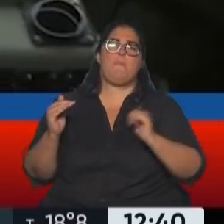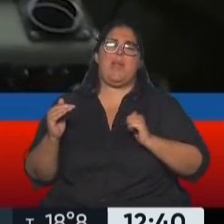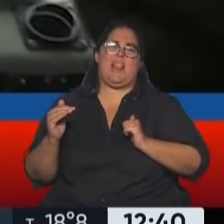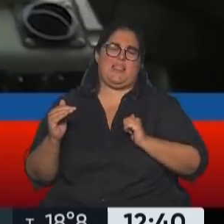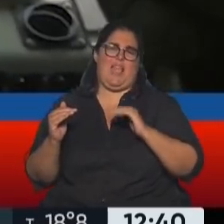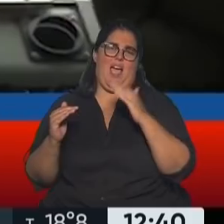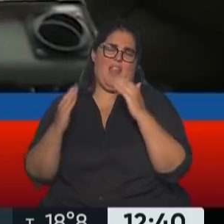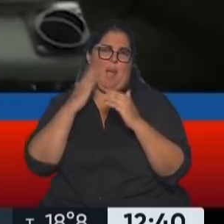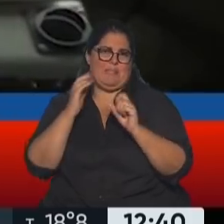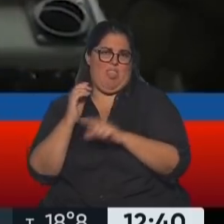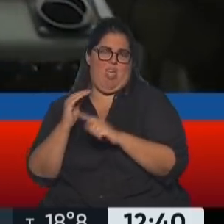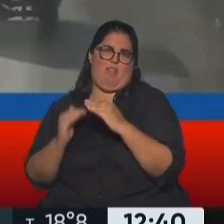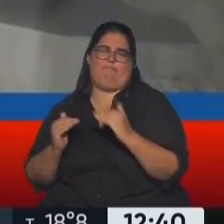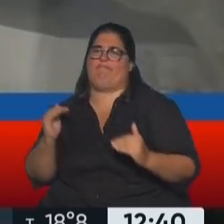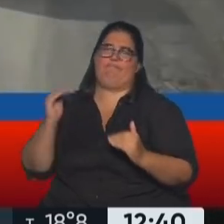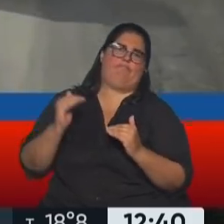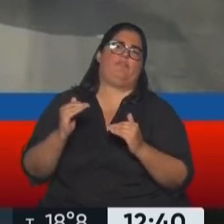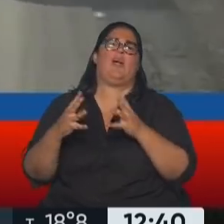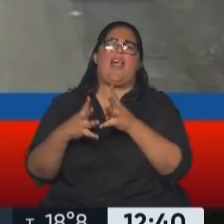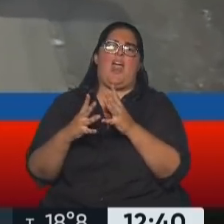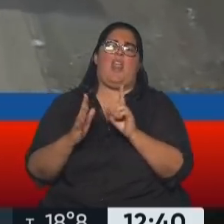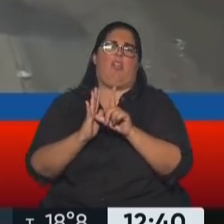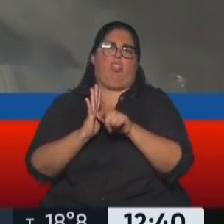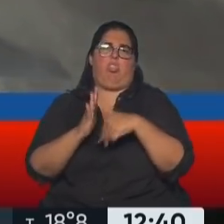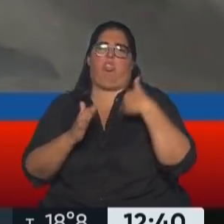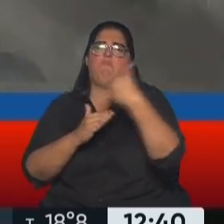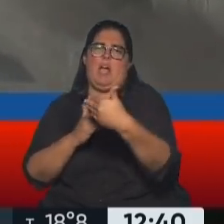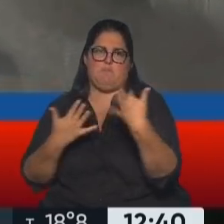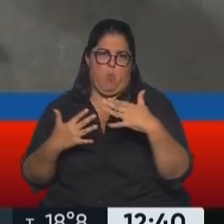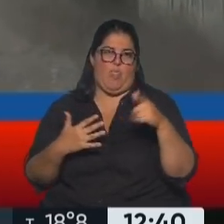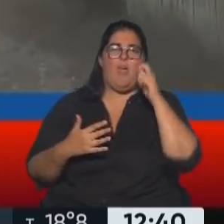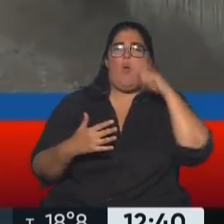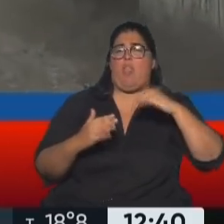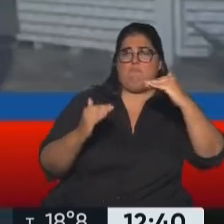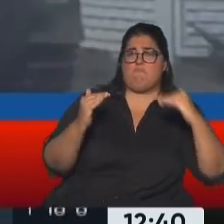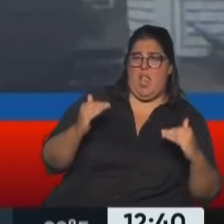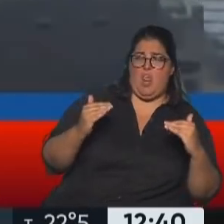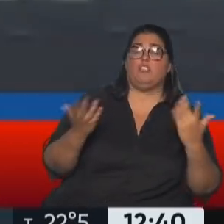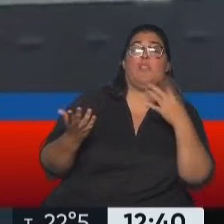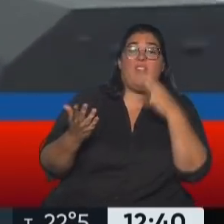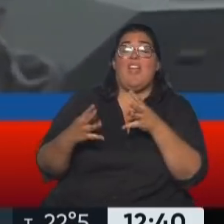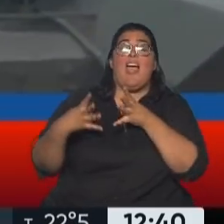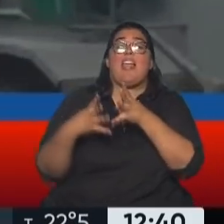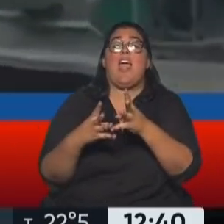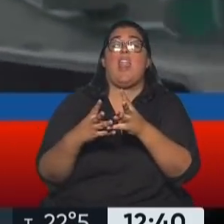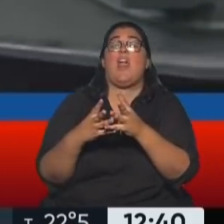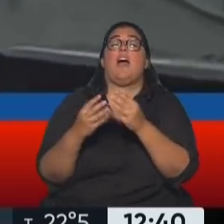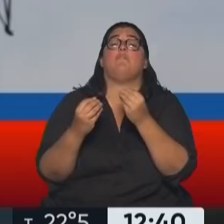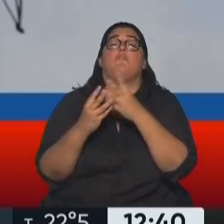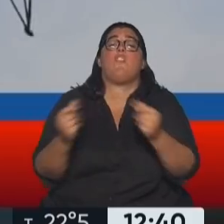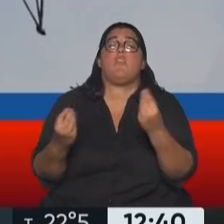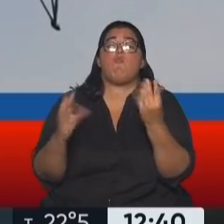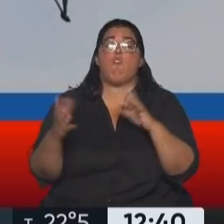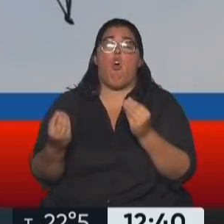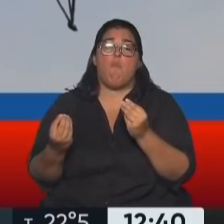la capacidad de sostener la guerra por mucho más tiempo que Ucrania. Pero las guerras se definen tanto por lo militar